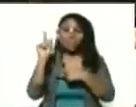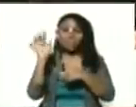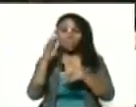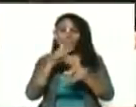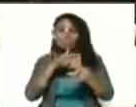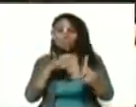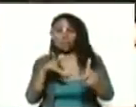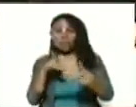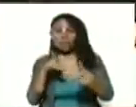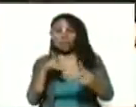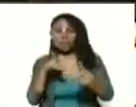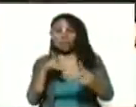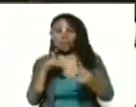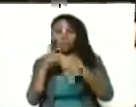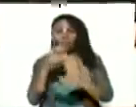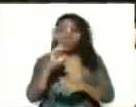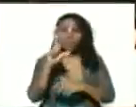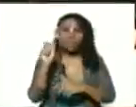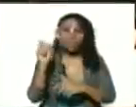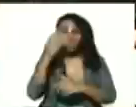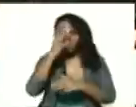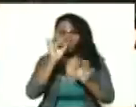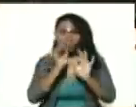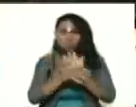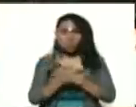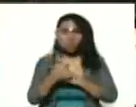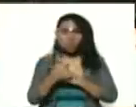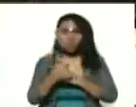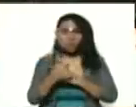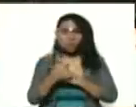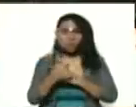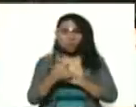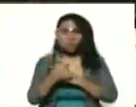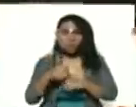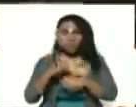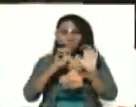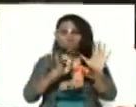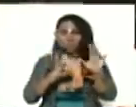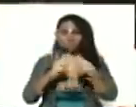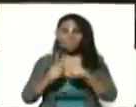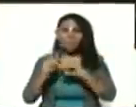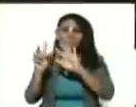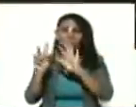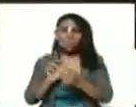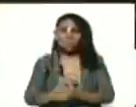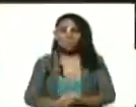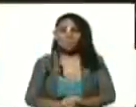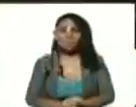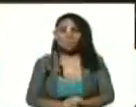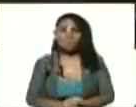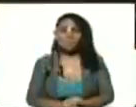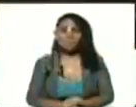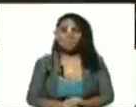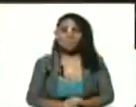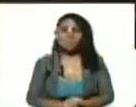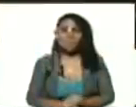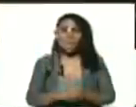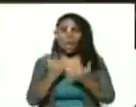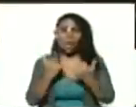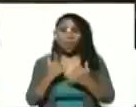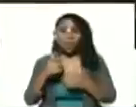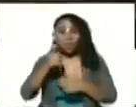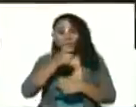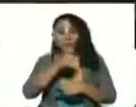Delta, dudas en Venezuela, tenemos que mantener. Vamos a buscar